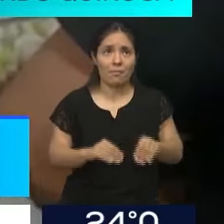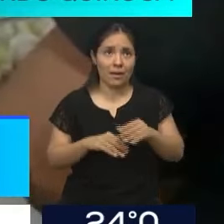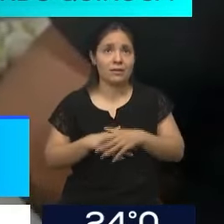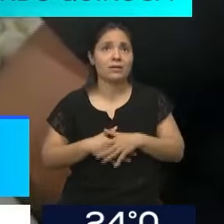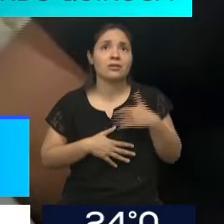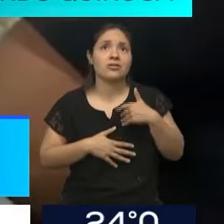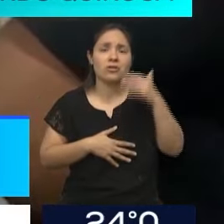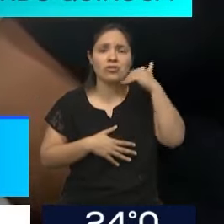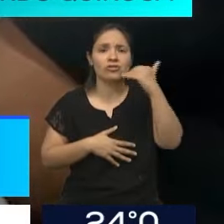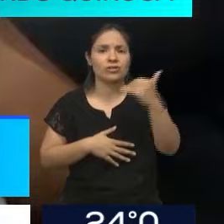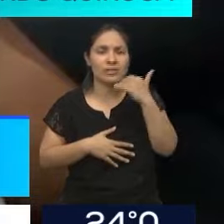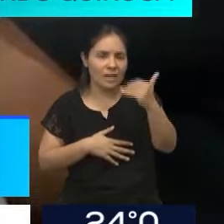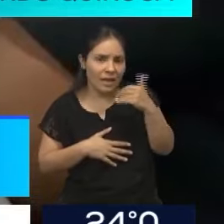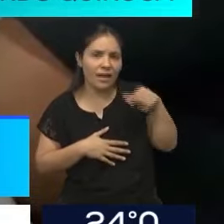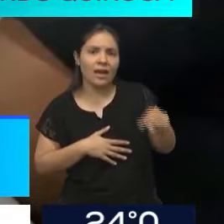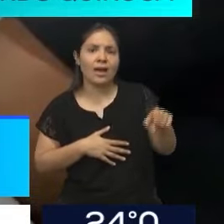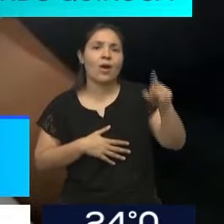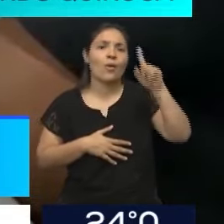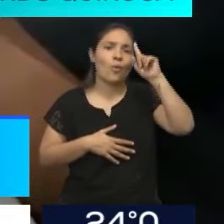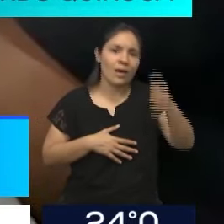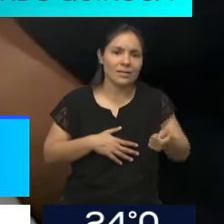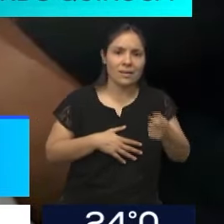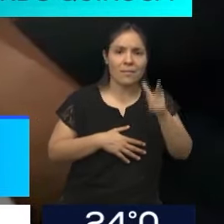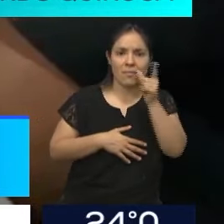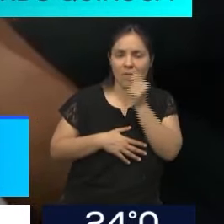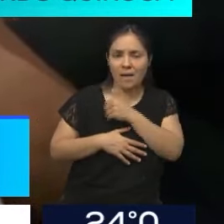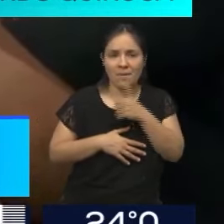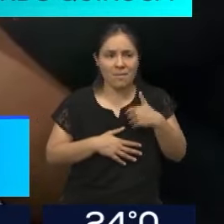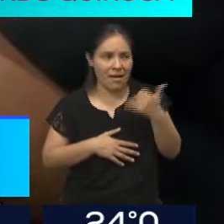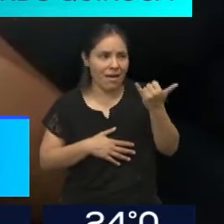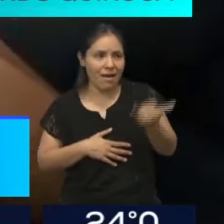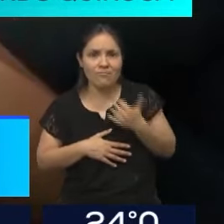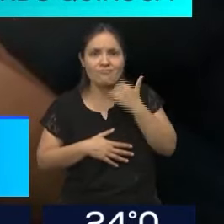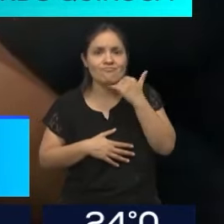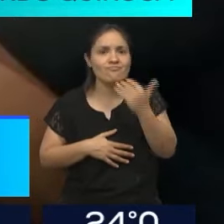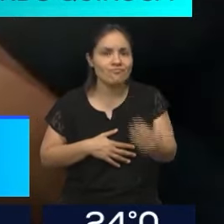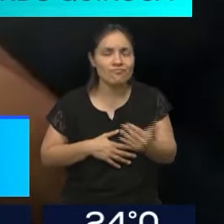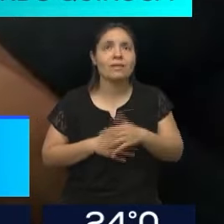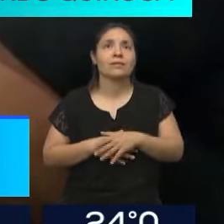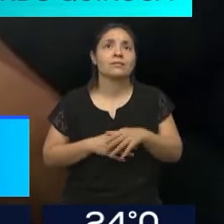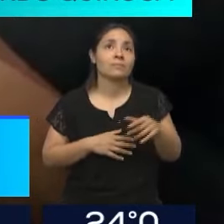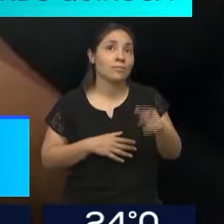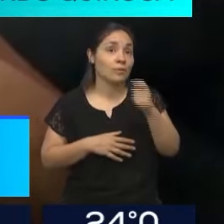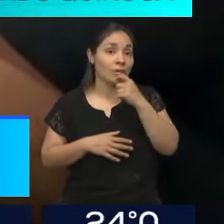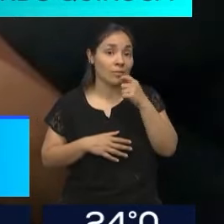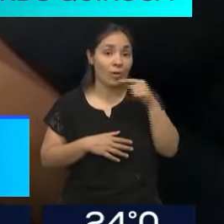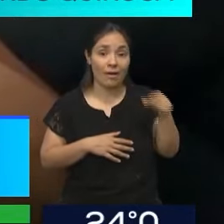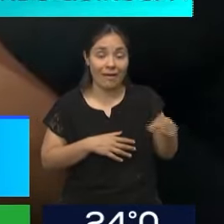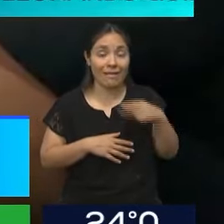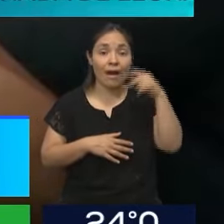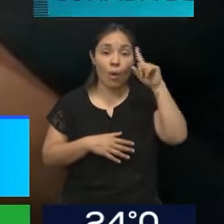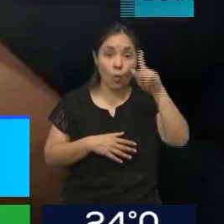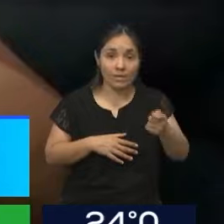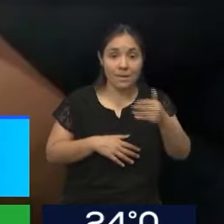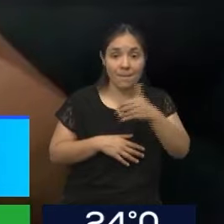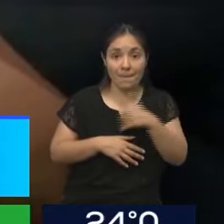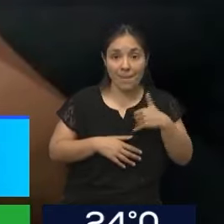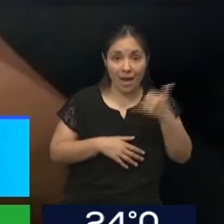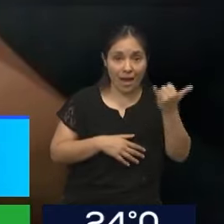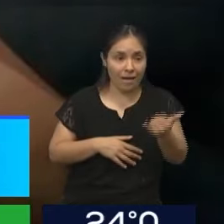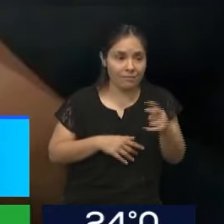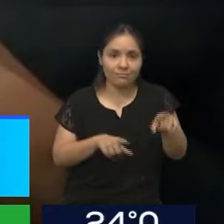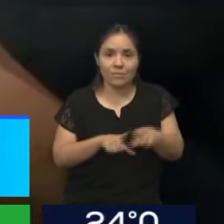son padres, más ella, la mujer, había una jueza, si ella es madre, porque si lo es, no tiene ni noción de lo que es el amor a un